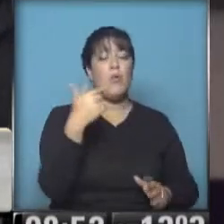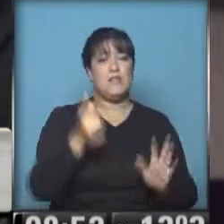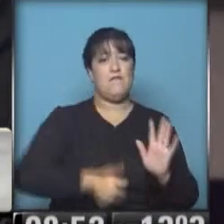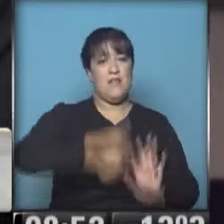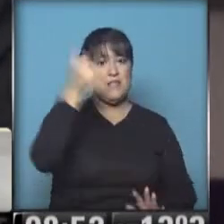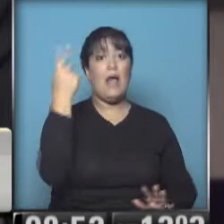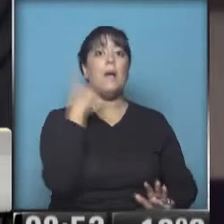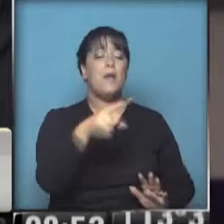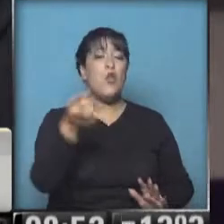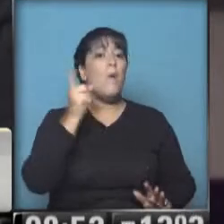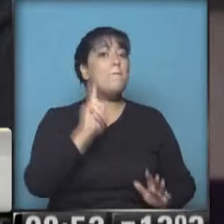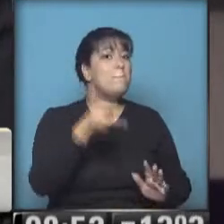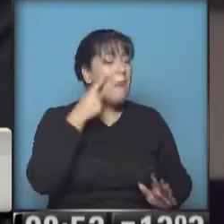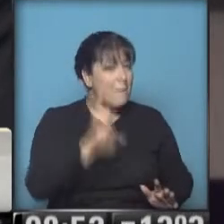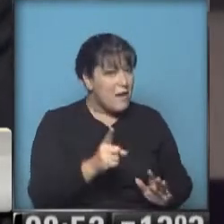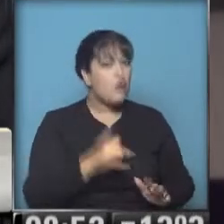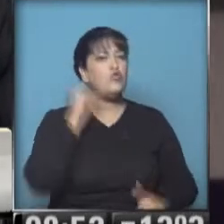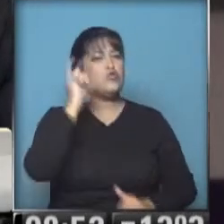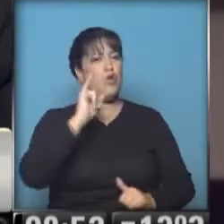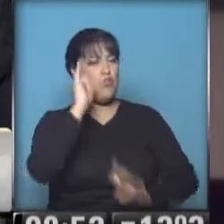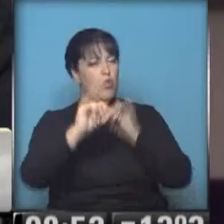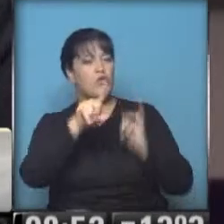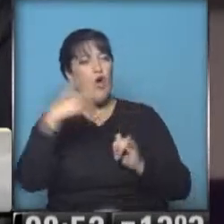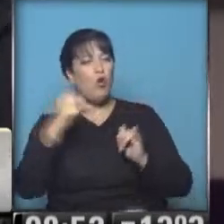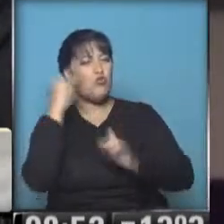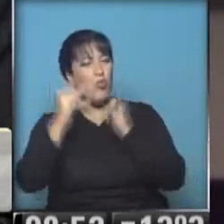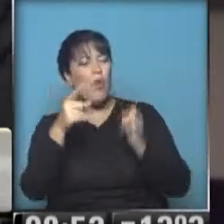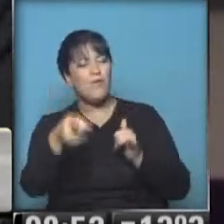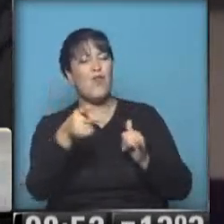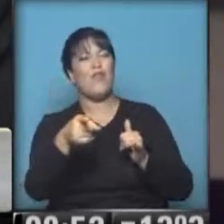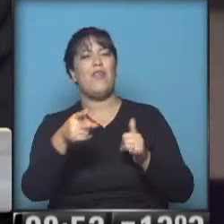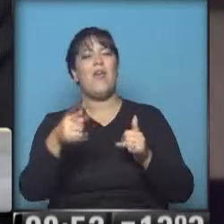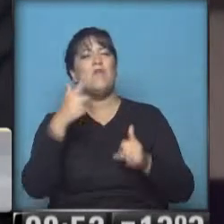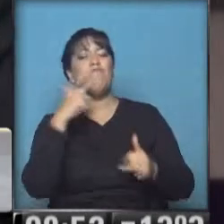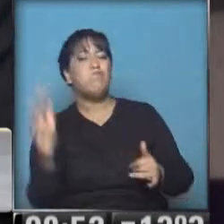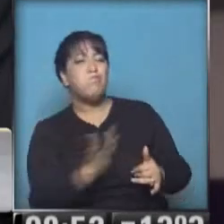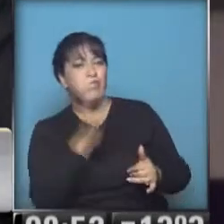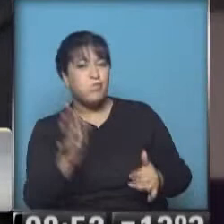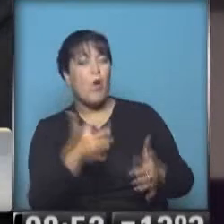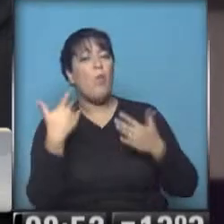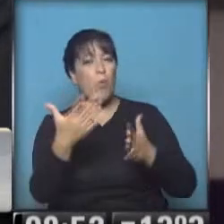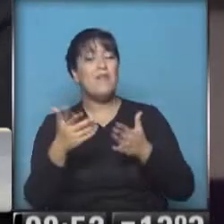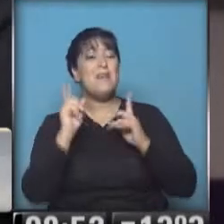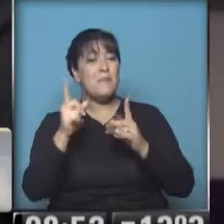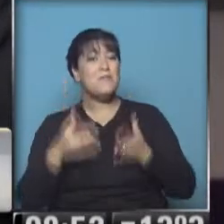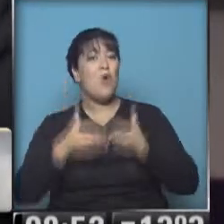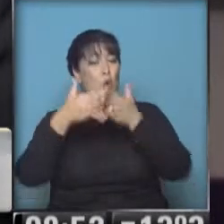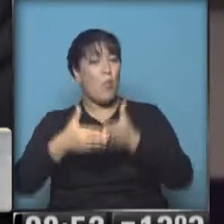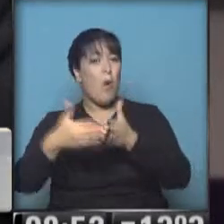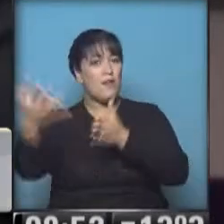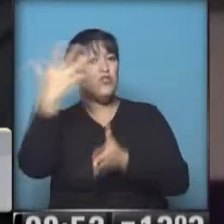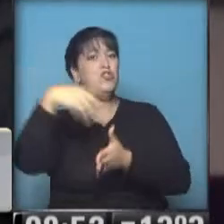peligro el otro que les cuento el tema de la por lo menos la sospecha que podría haber grano que está saliendo de